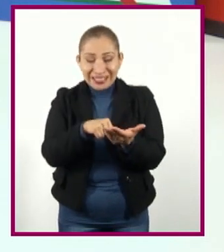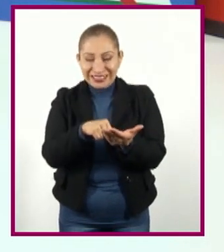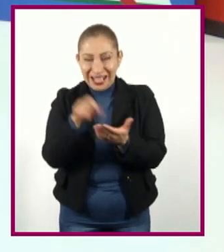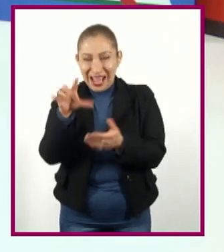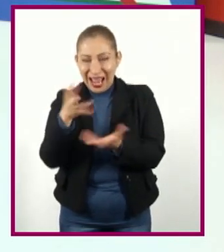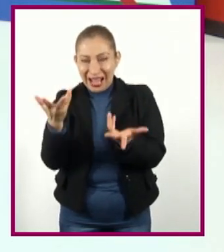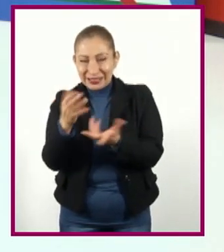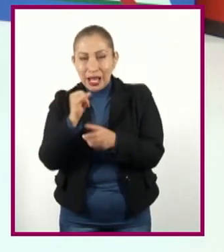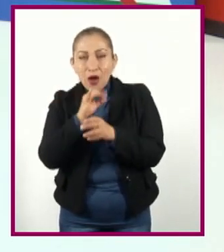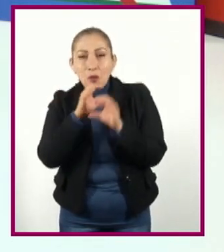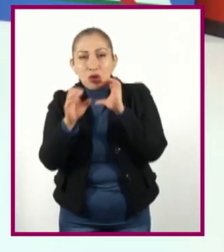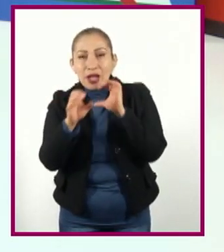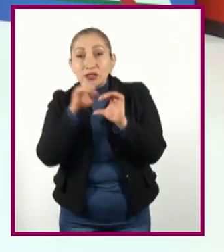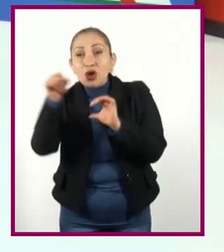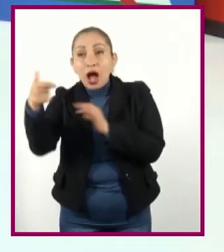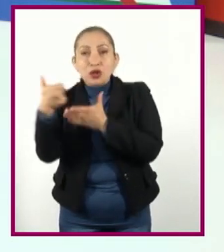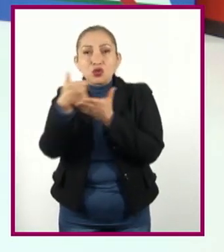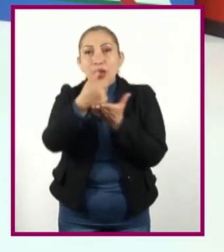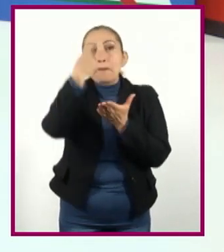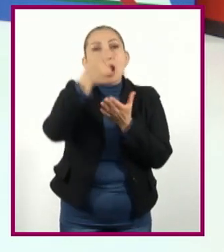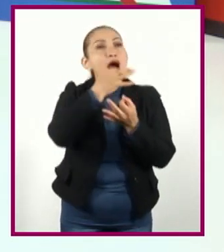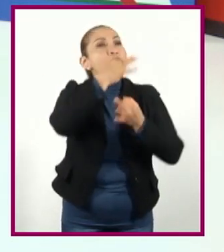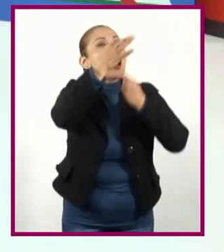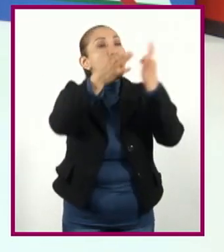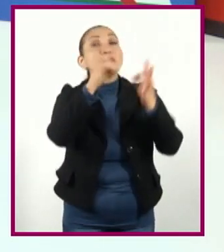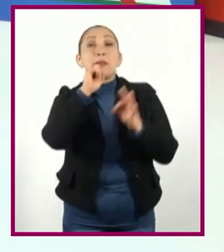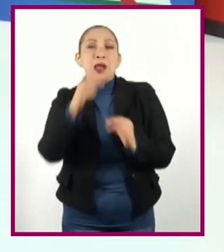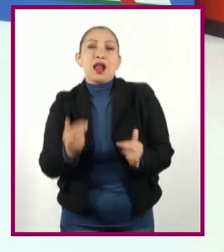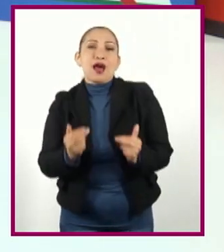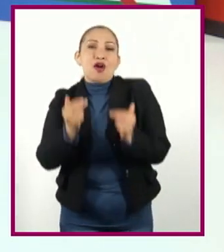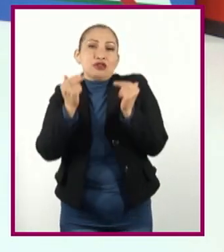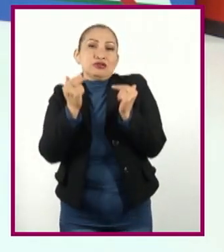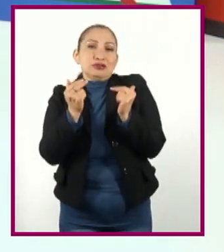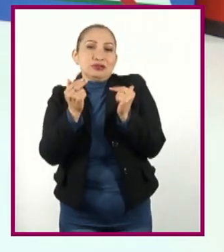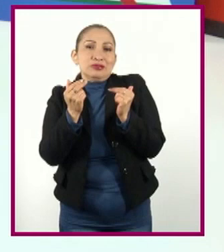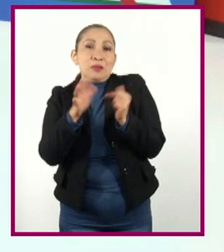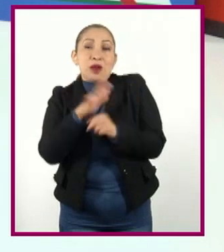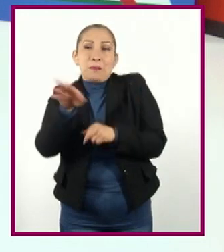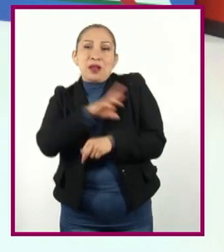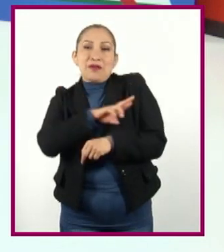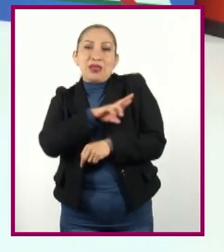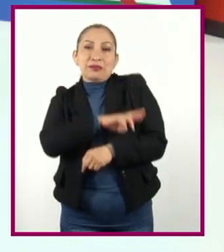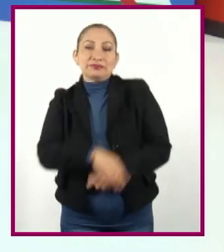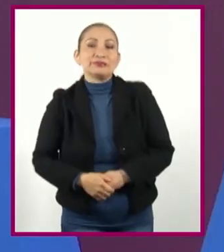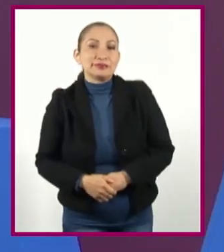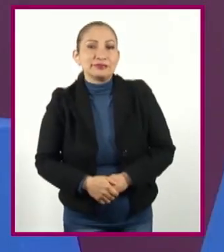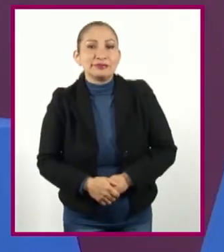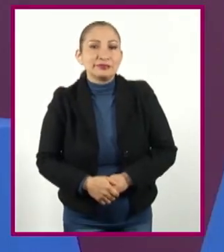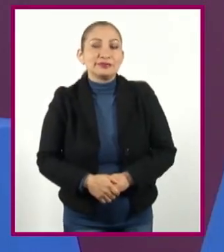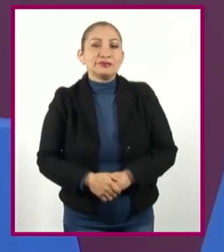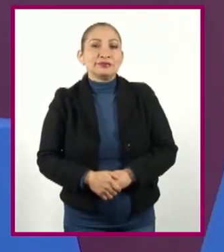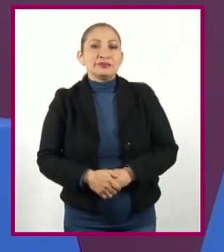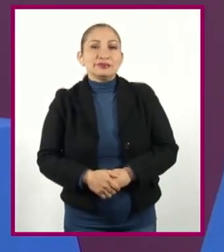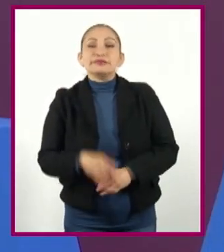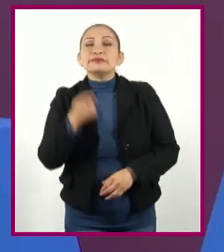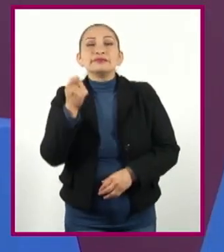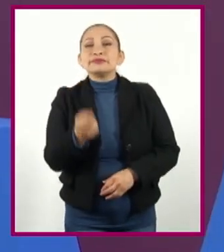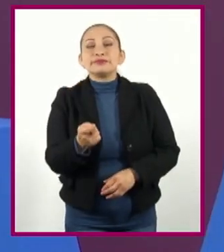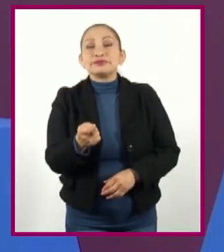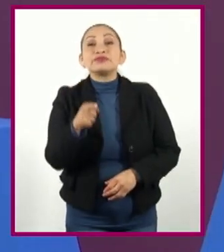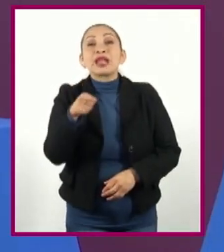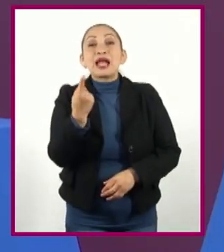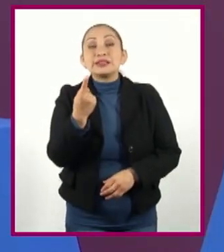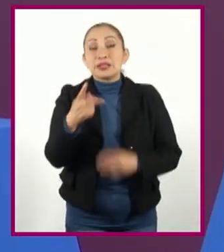de cumplir una función social, también son un negocio, pues son medios privados. Es decir, que